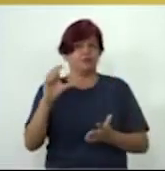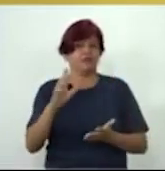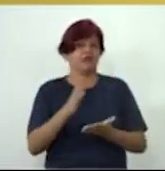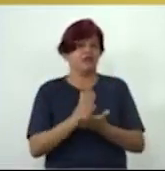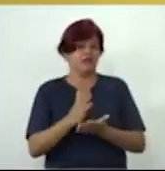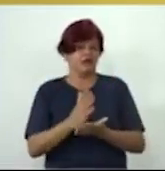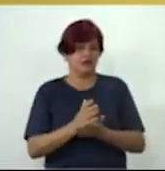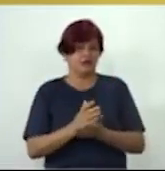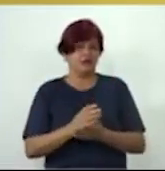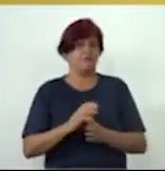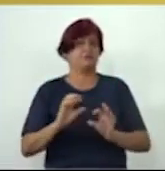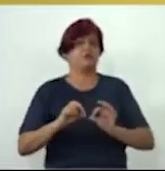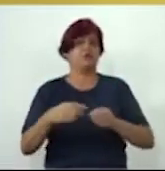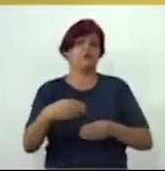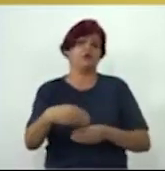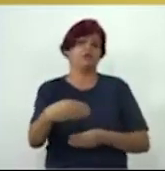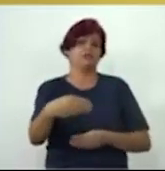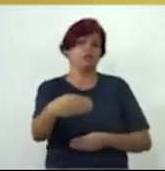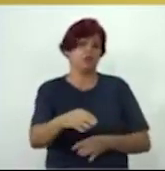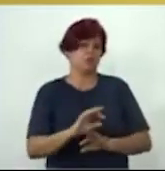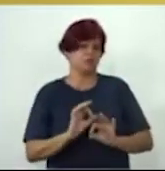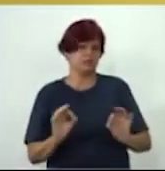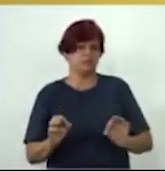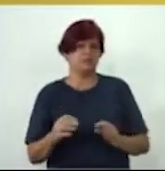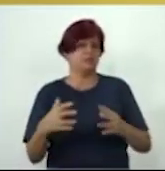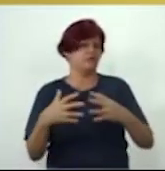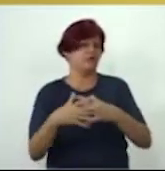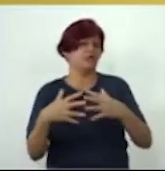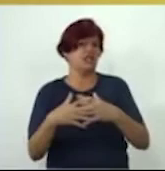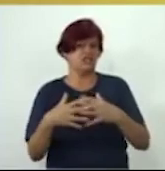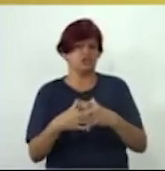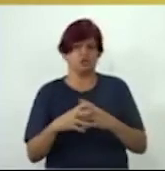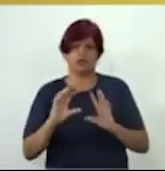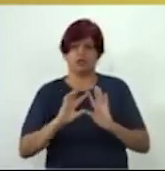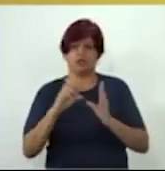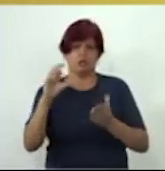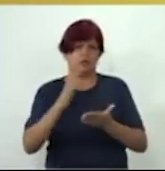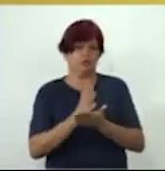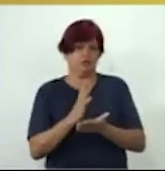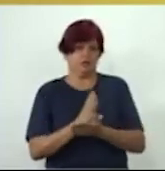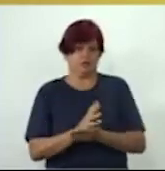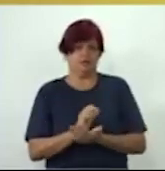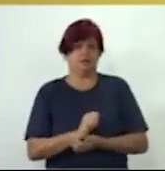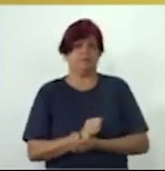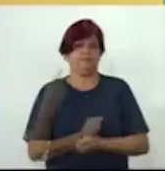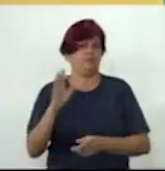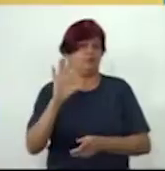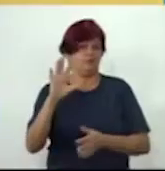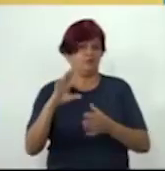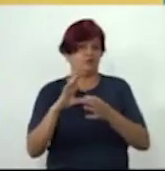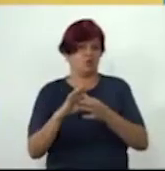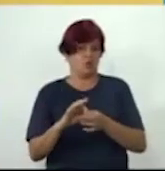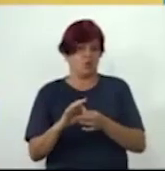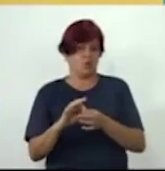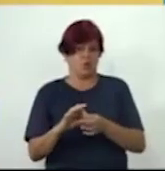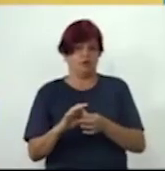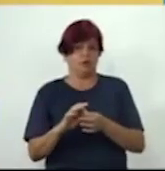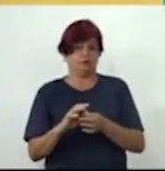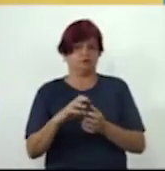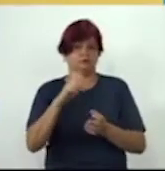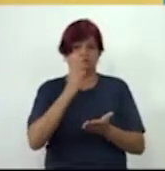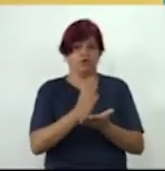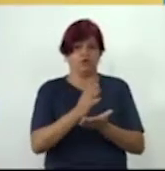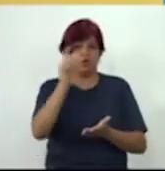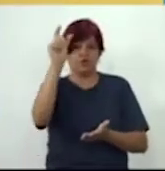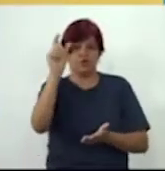secuencia lógica, o sea, deben ser coherentes. A partir de quinto grado, los educandos se enfrentan